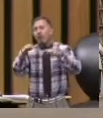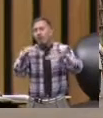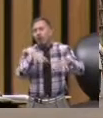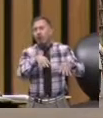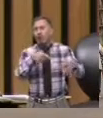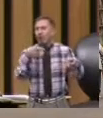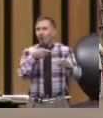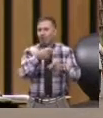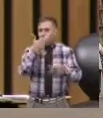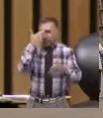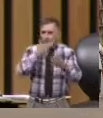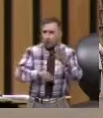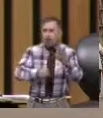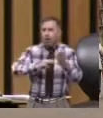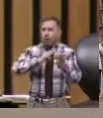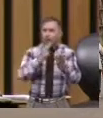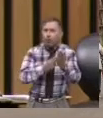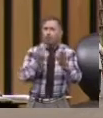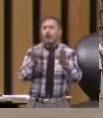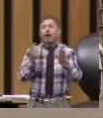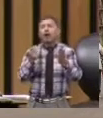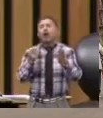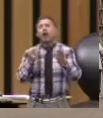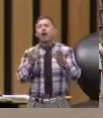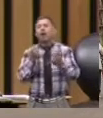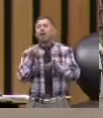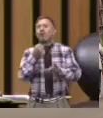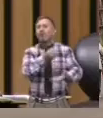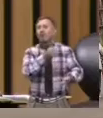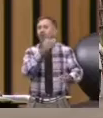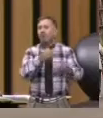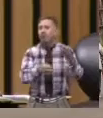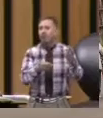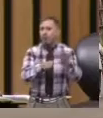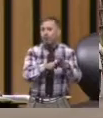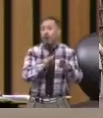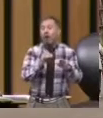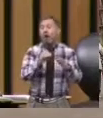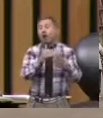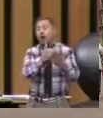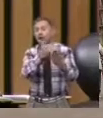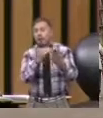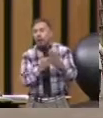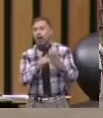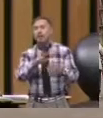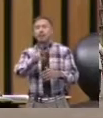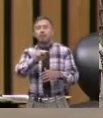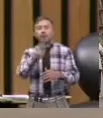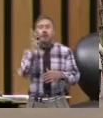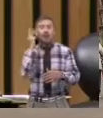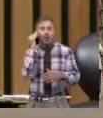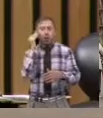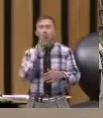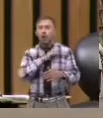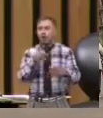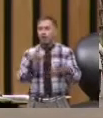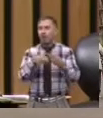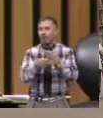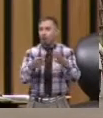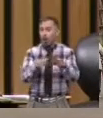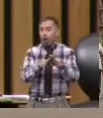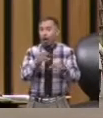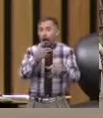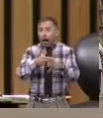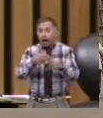el descuento del financiamiento público, más adelante el retiro de la prerrogativa de acceso a radio y televisión o incluso la pérdida del